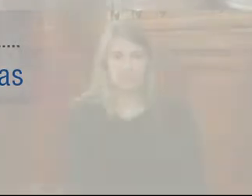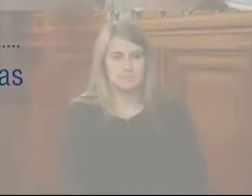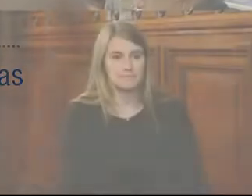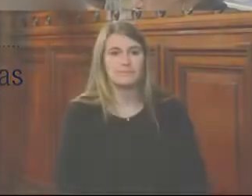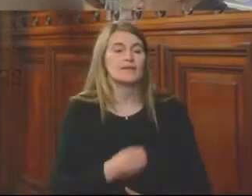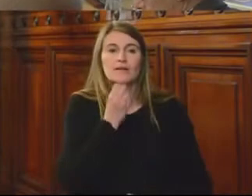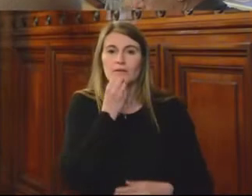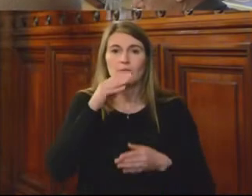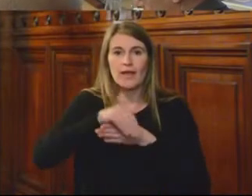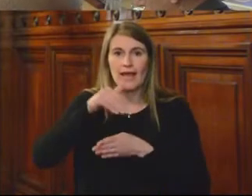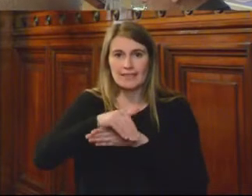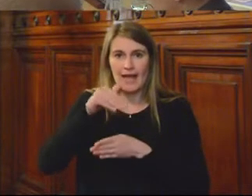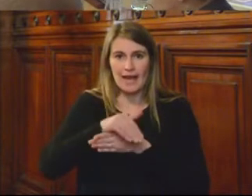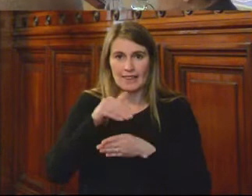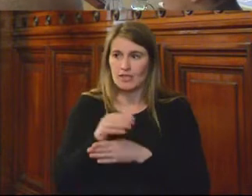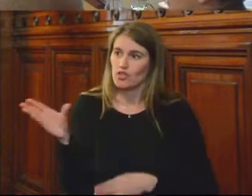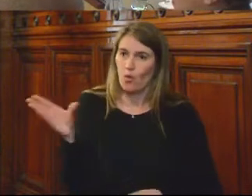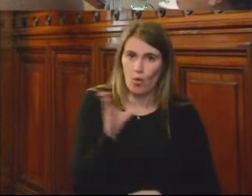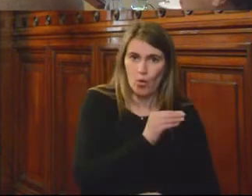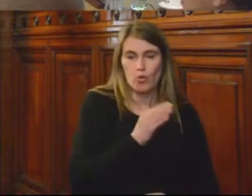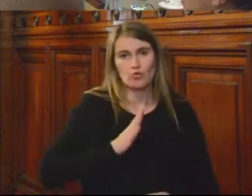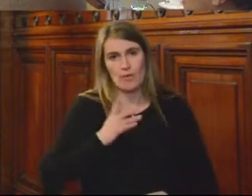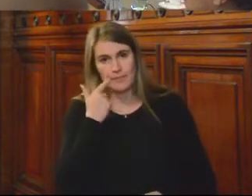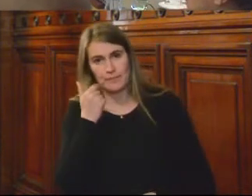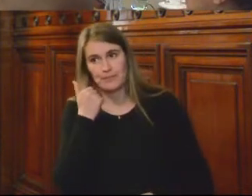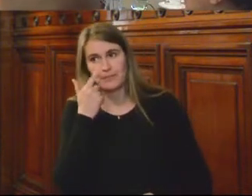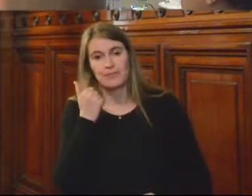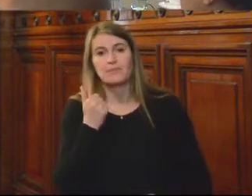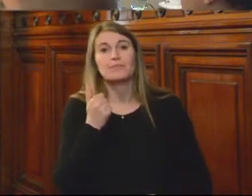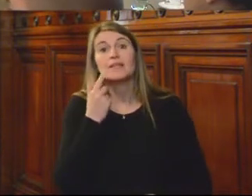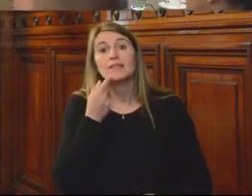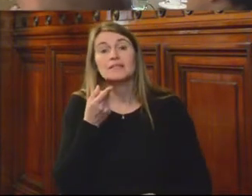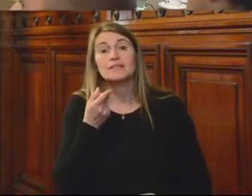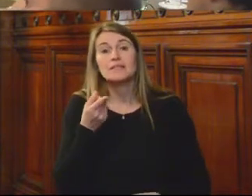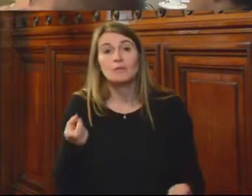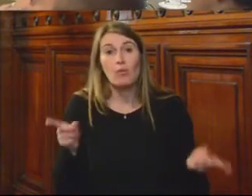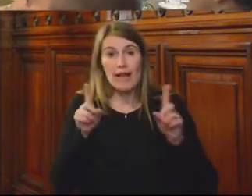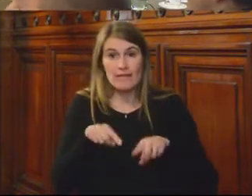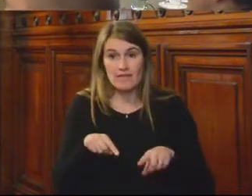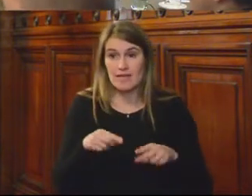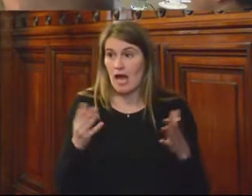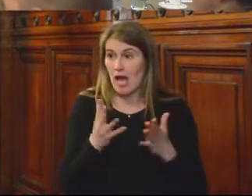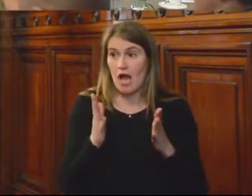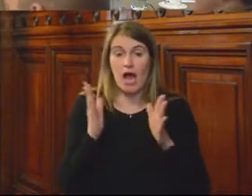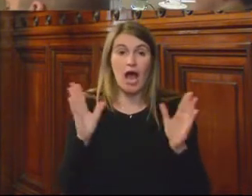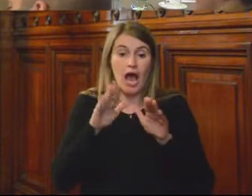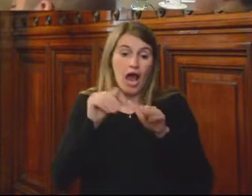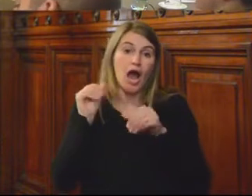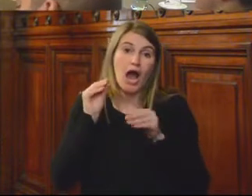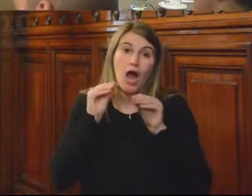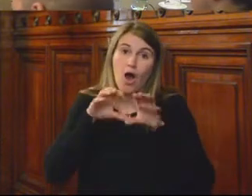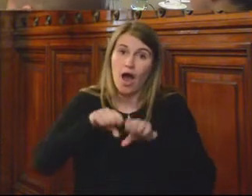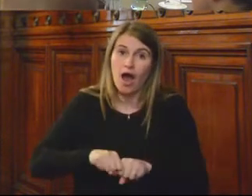Muy buenas tardes a todas, a todos. Vamos a reanudar las audiencias de este